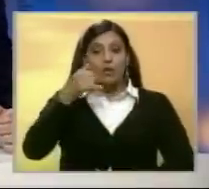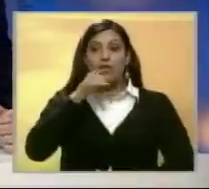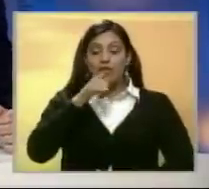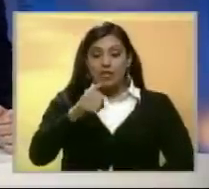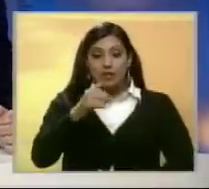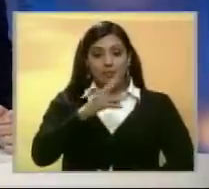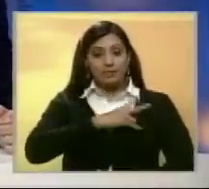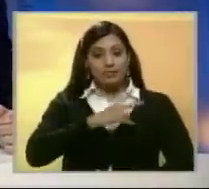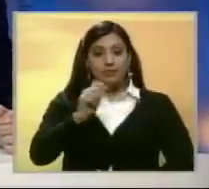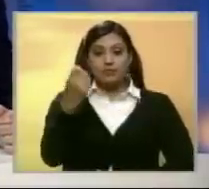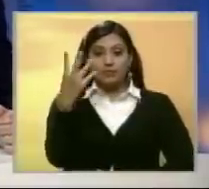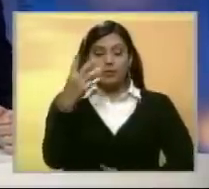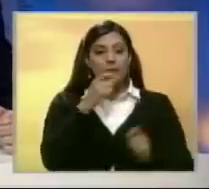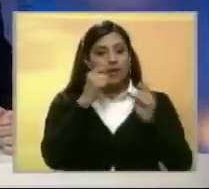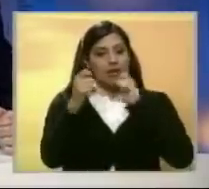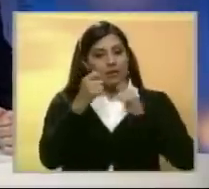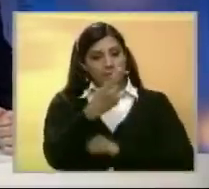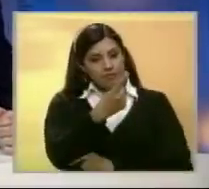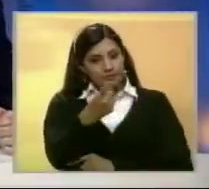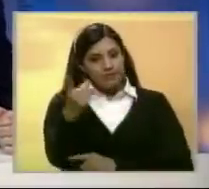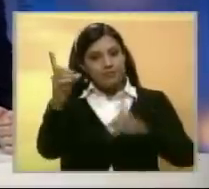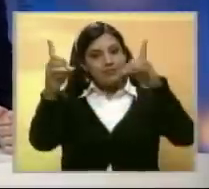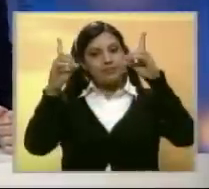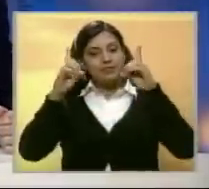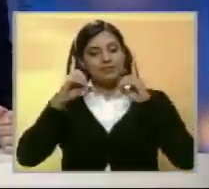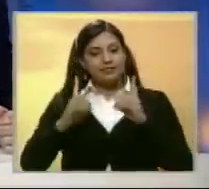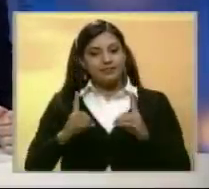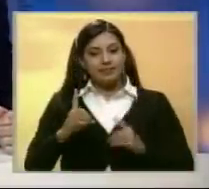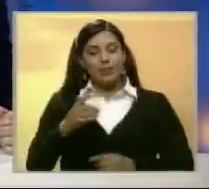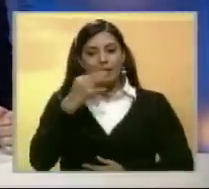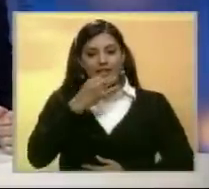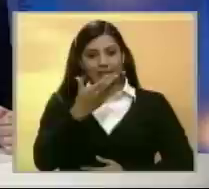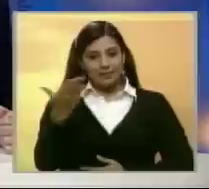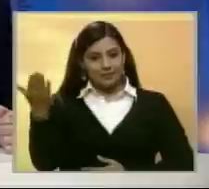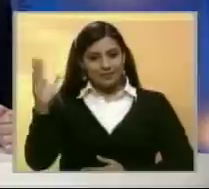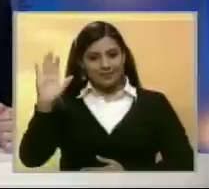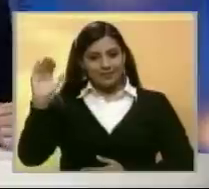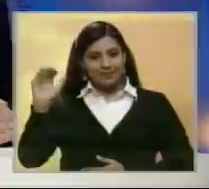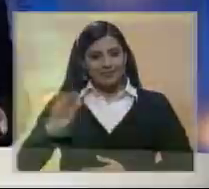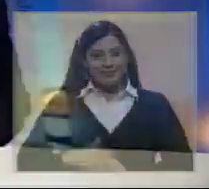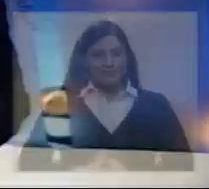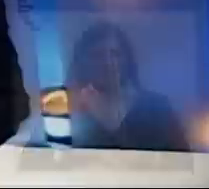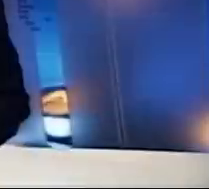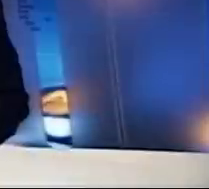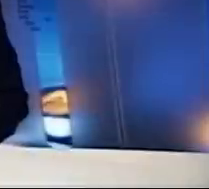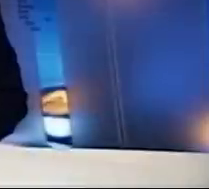Recuerden, Noticiero Venevisión, Canal 4 reporta y ustedes deciden. Buenas tardes para todos.